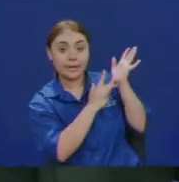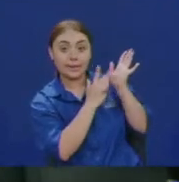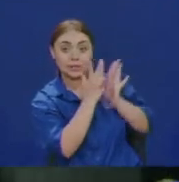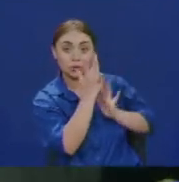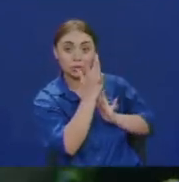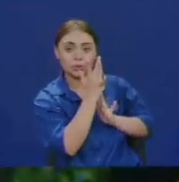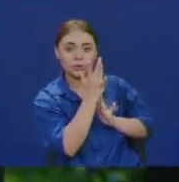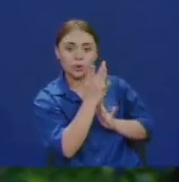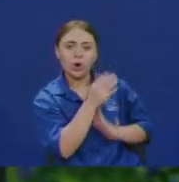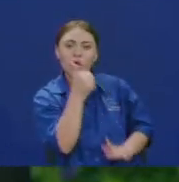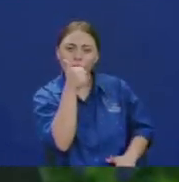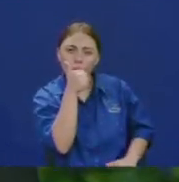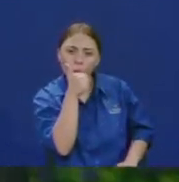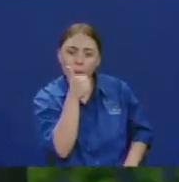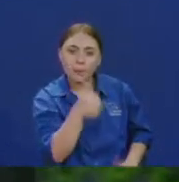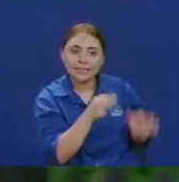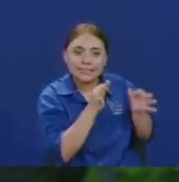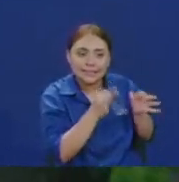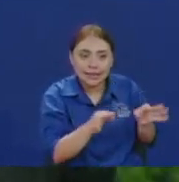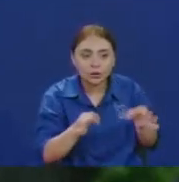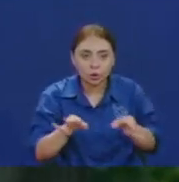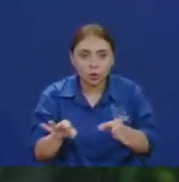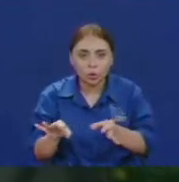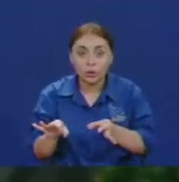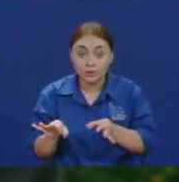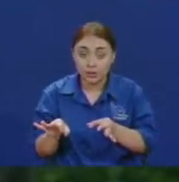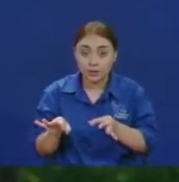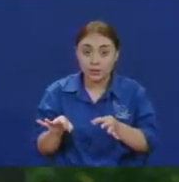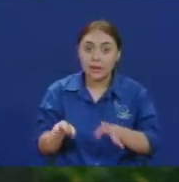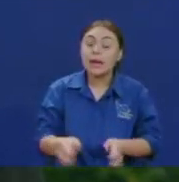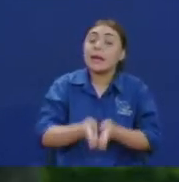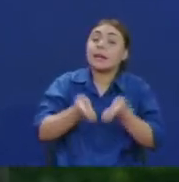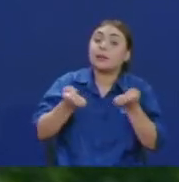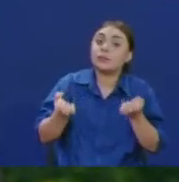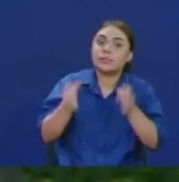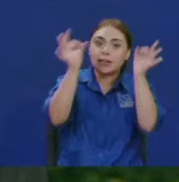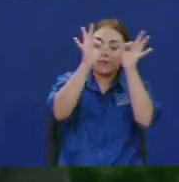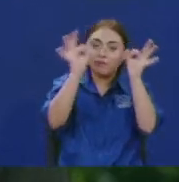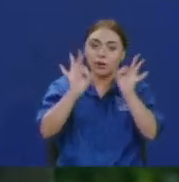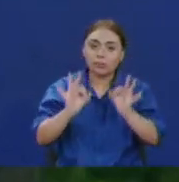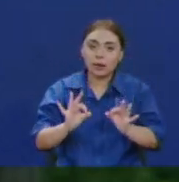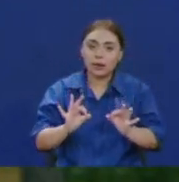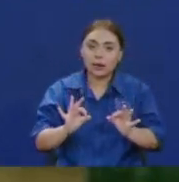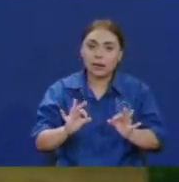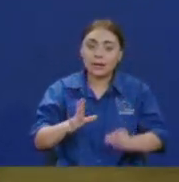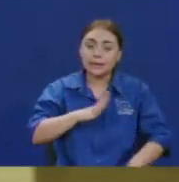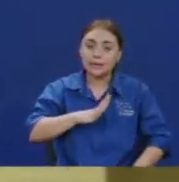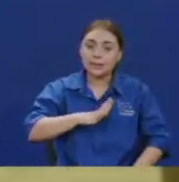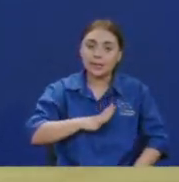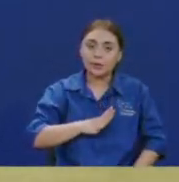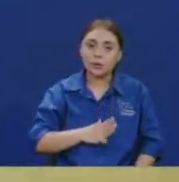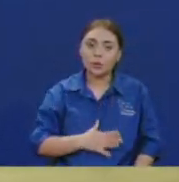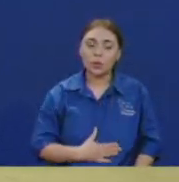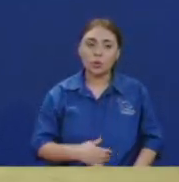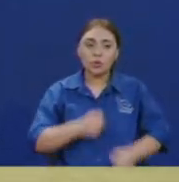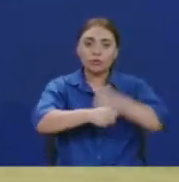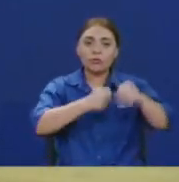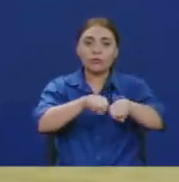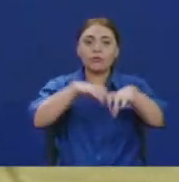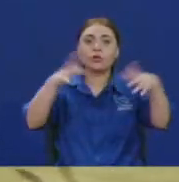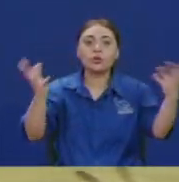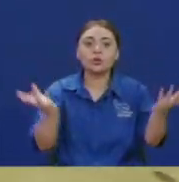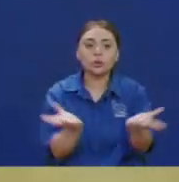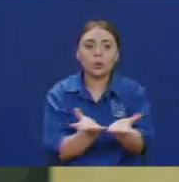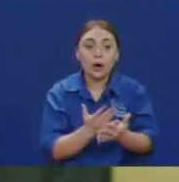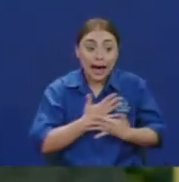Dulzura. Entonces, la forma de tener dulce fruto es comiéndote el fruto.